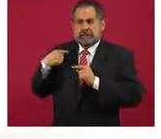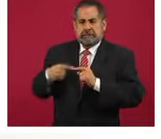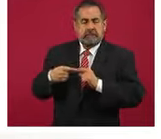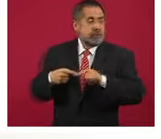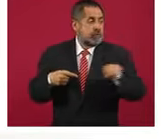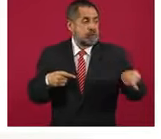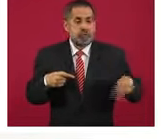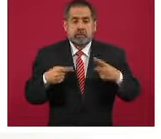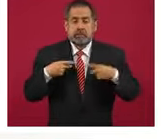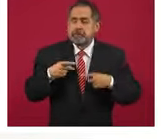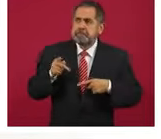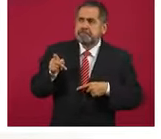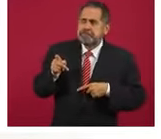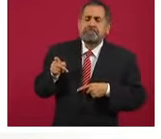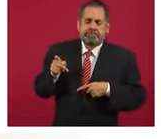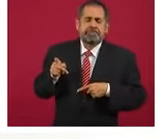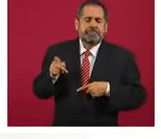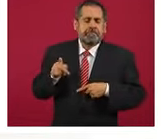un